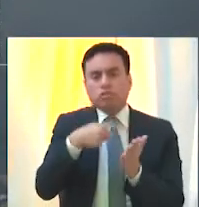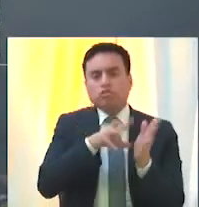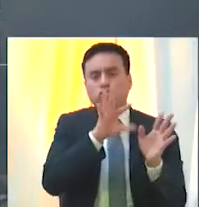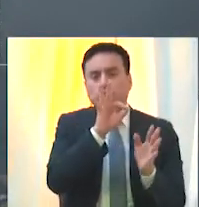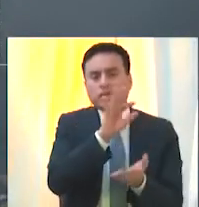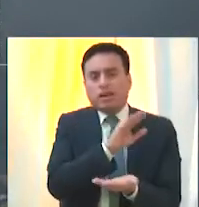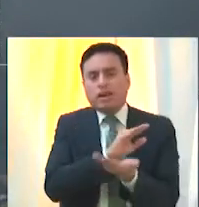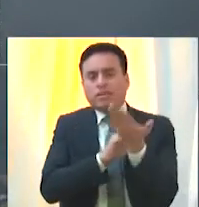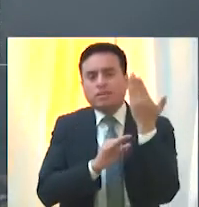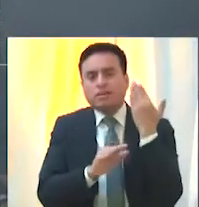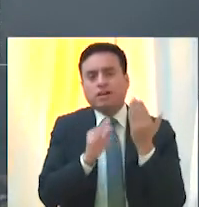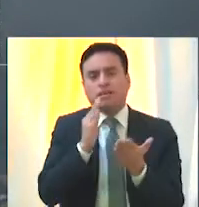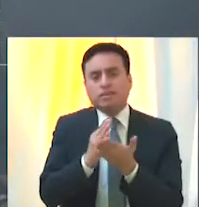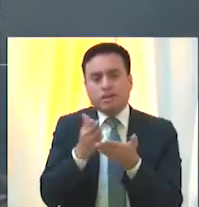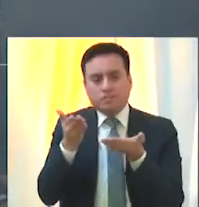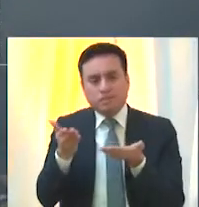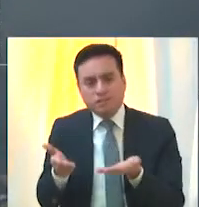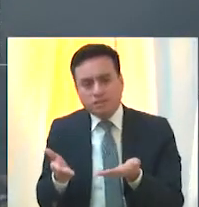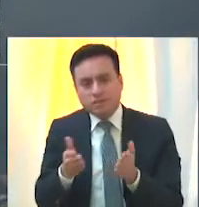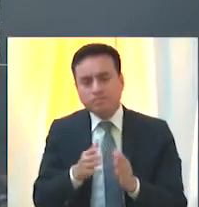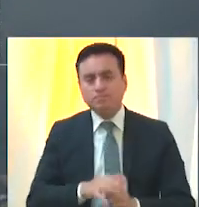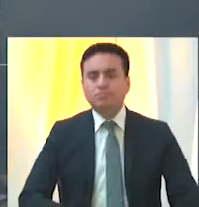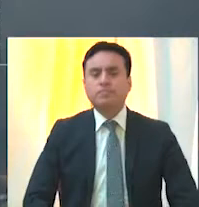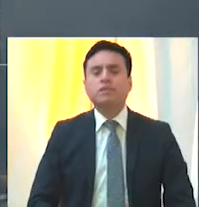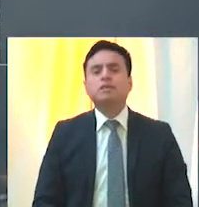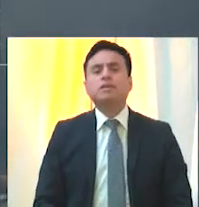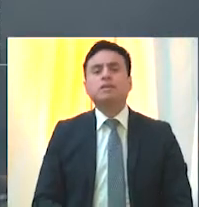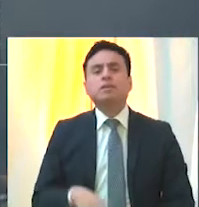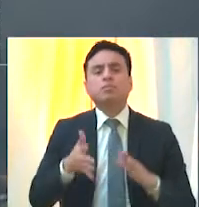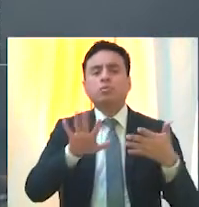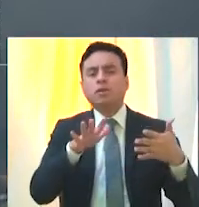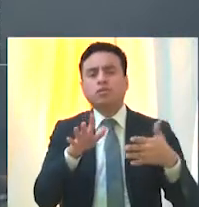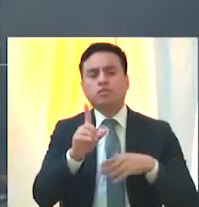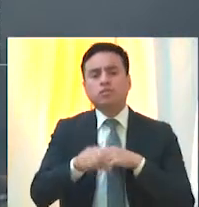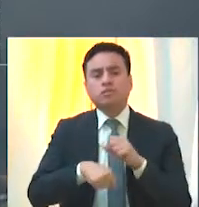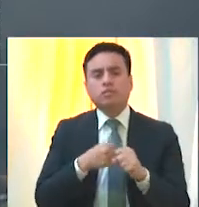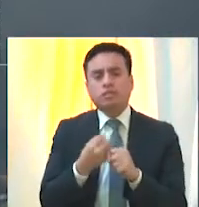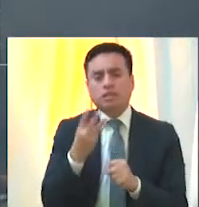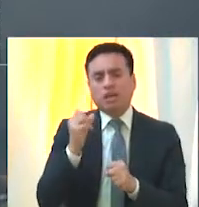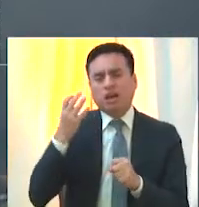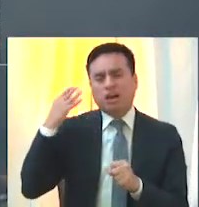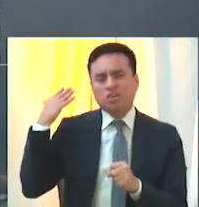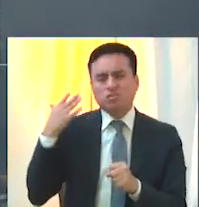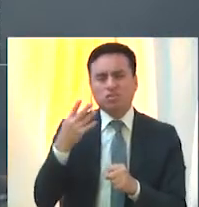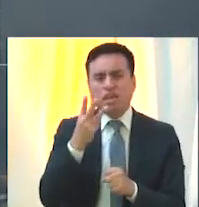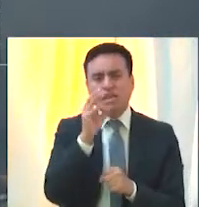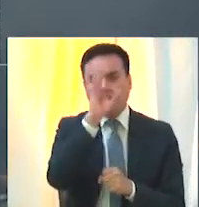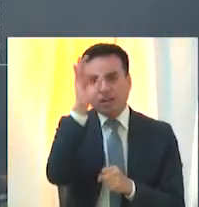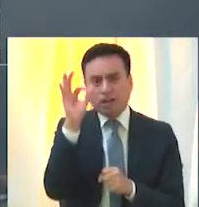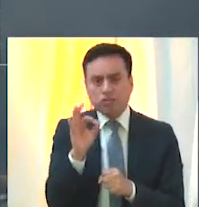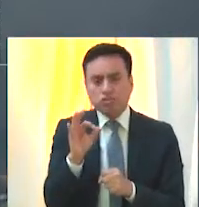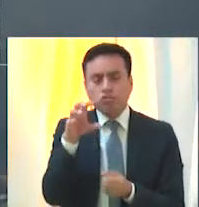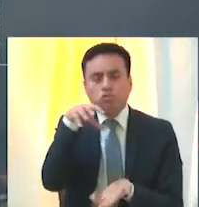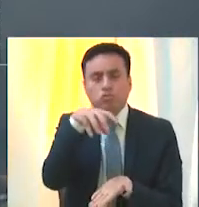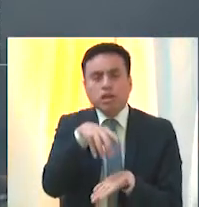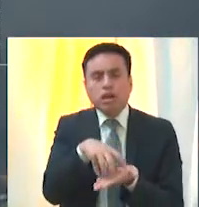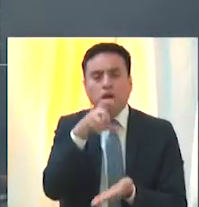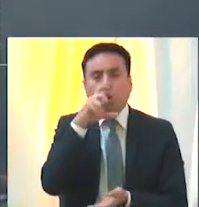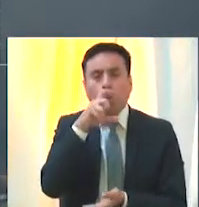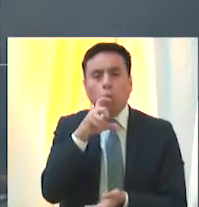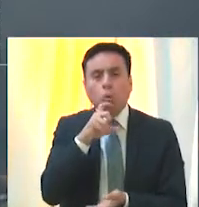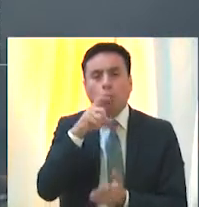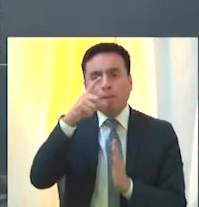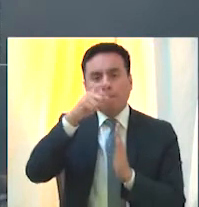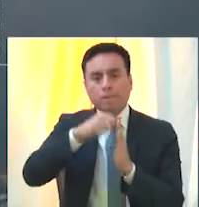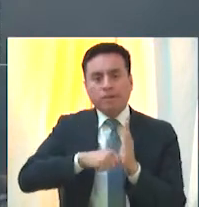50, 60 hasta llegar al presente. El promedio de los últimos 30 años es del orden de 30 grados en la ciudad de Curicó para el mes